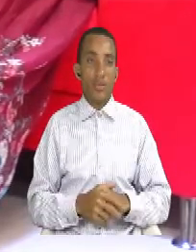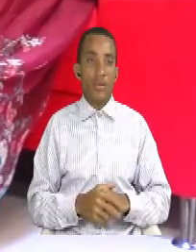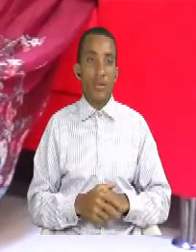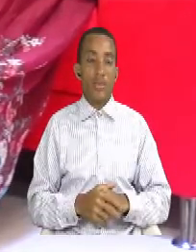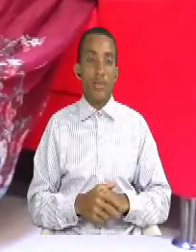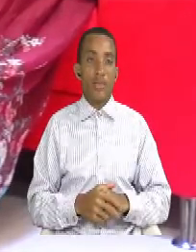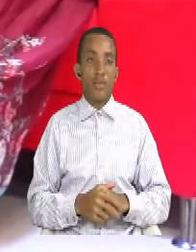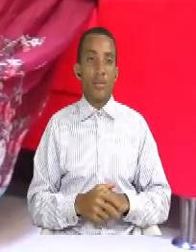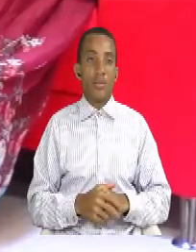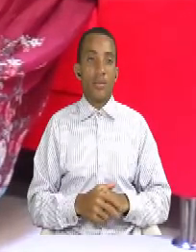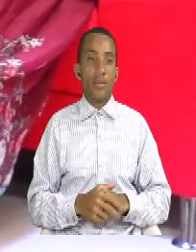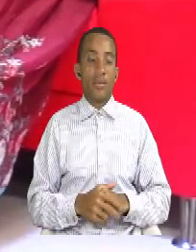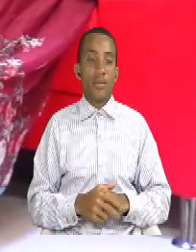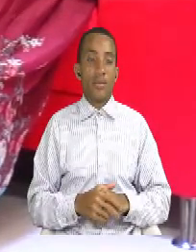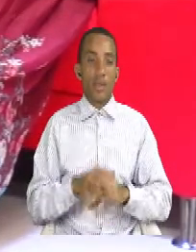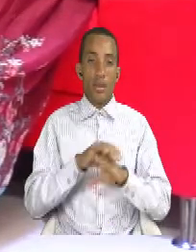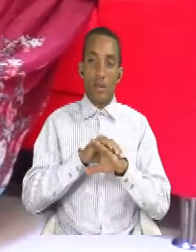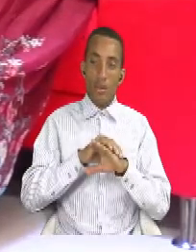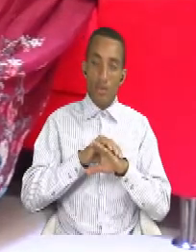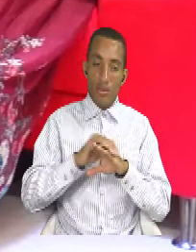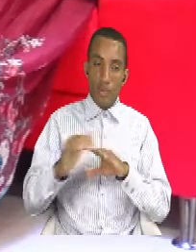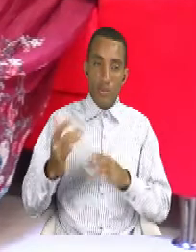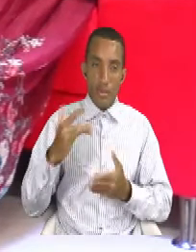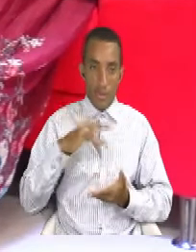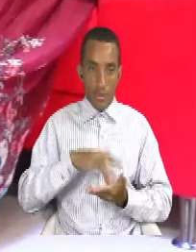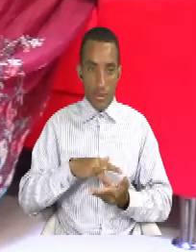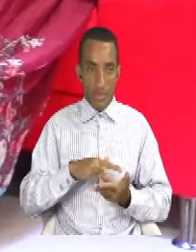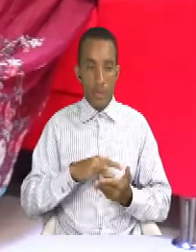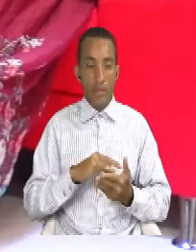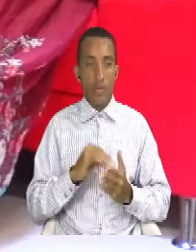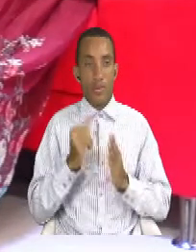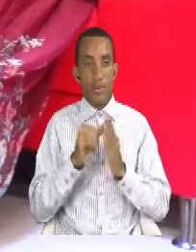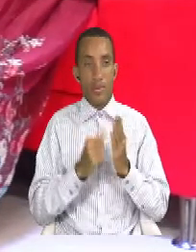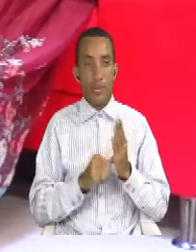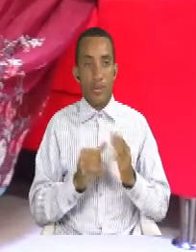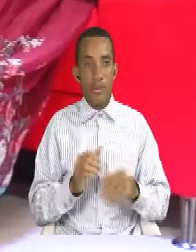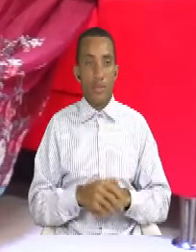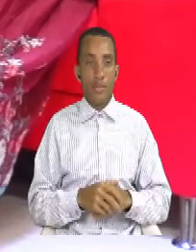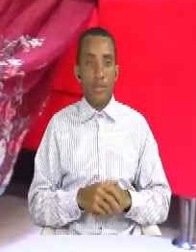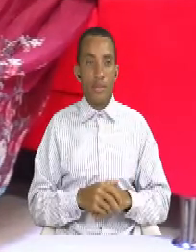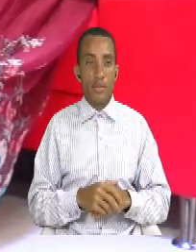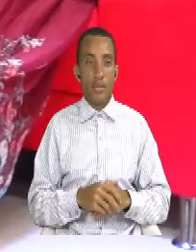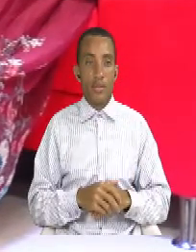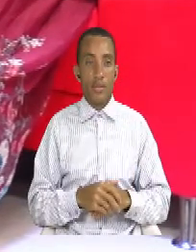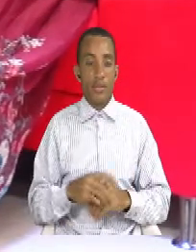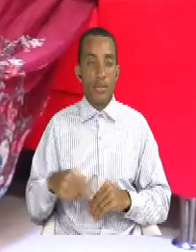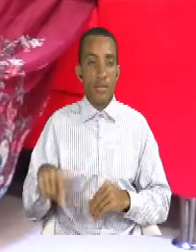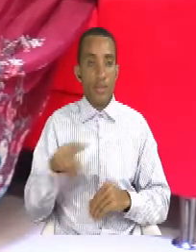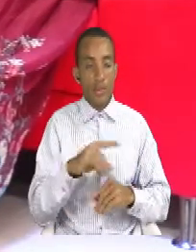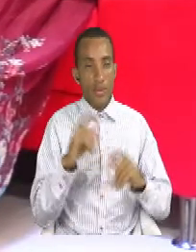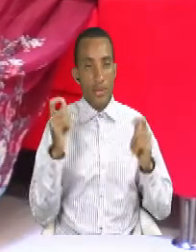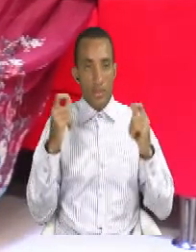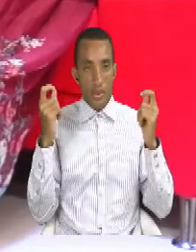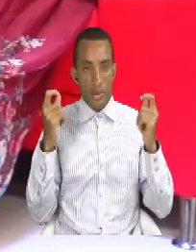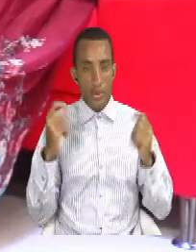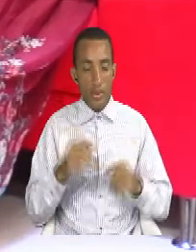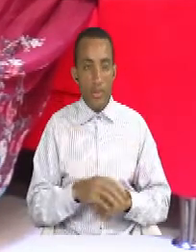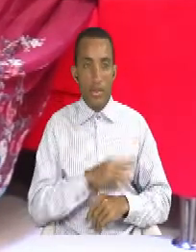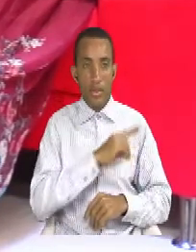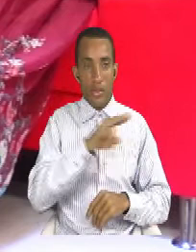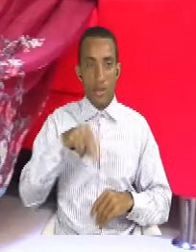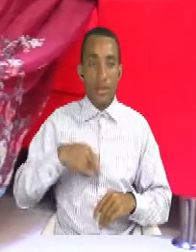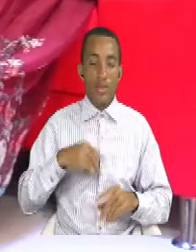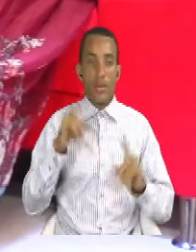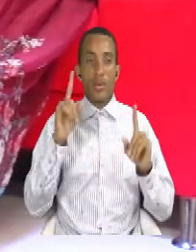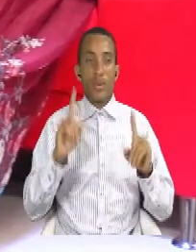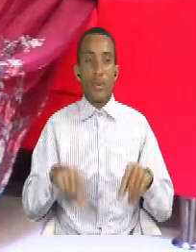Muchísimas gracias por haberme invitado al programa, y no sé si lo digo por los de la campaña y por nosotros también.